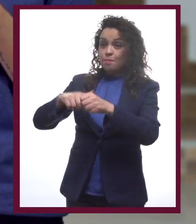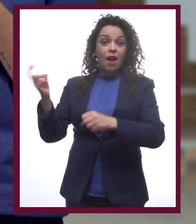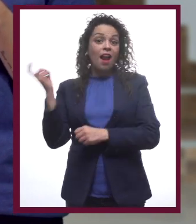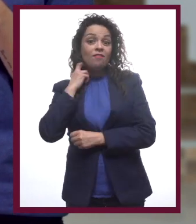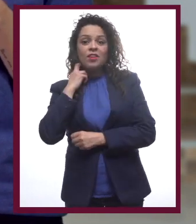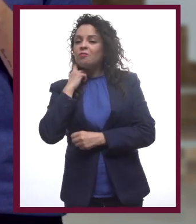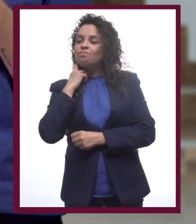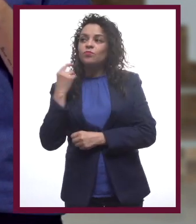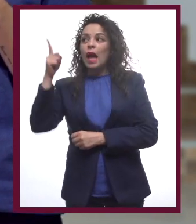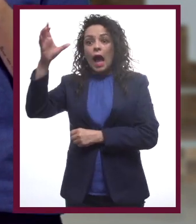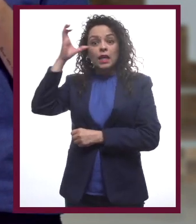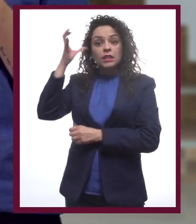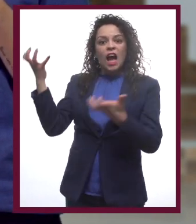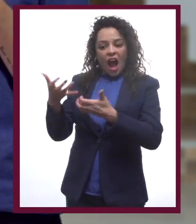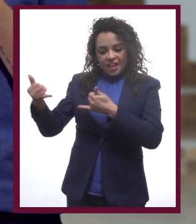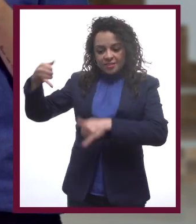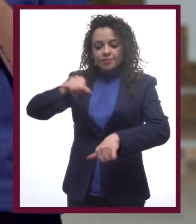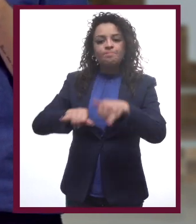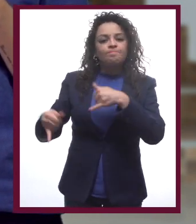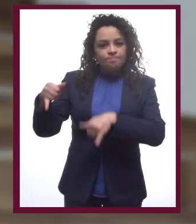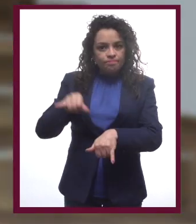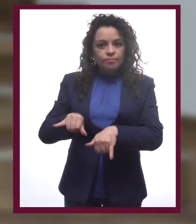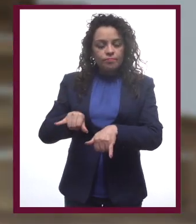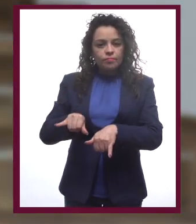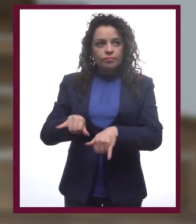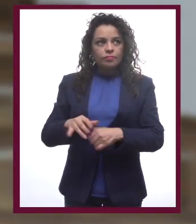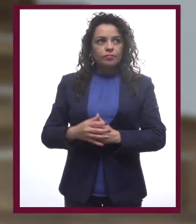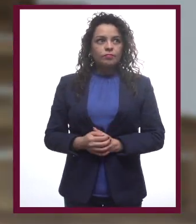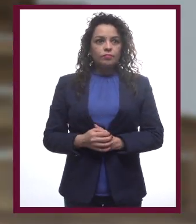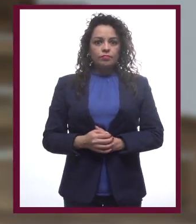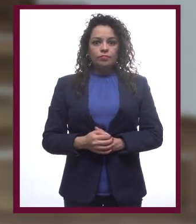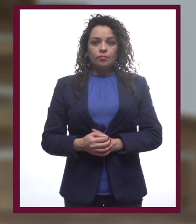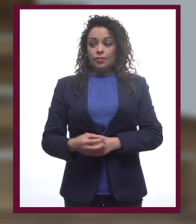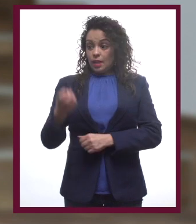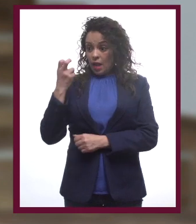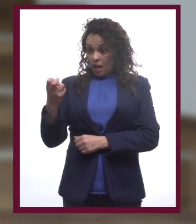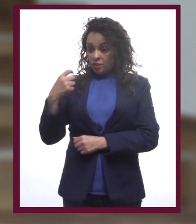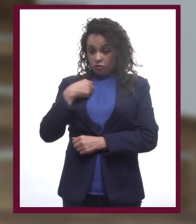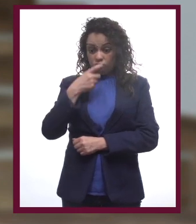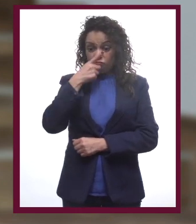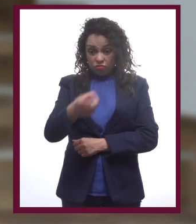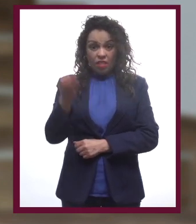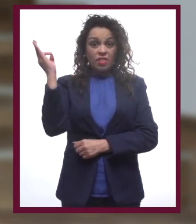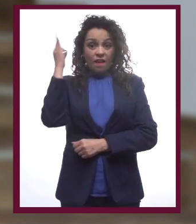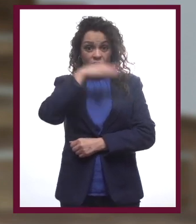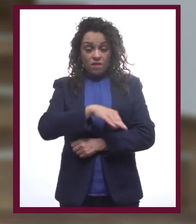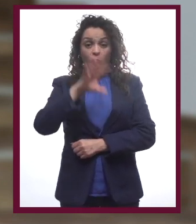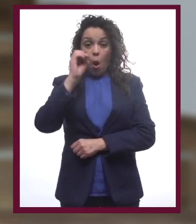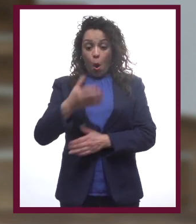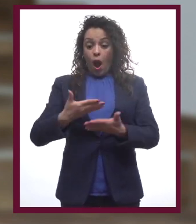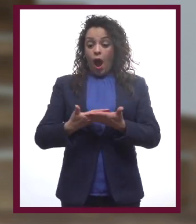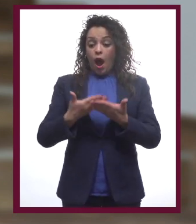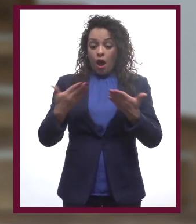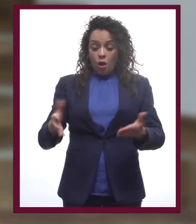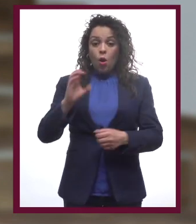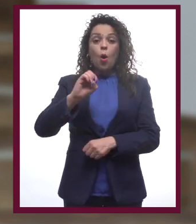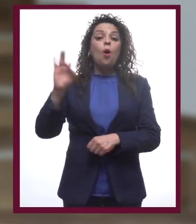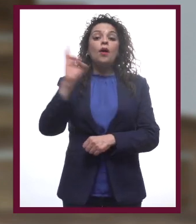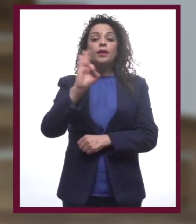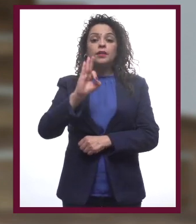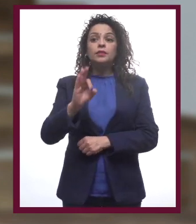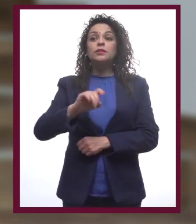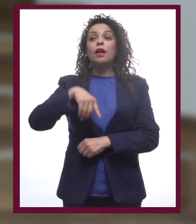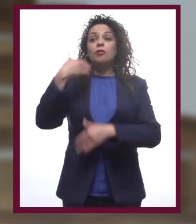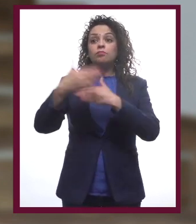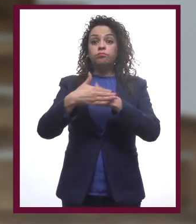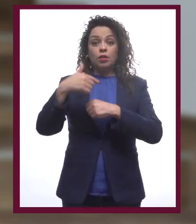de los murciélagos. China lo hizo. Si lo que digo hoy resulta ser falso, ahora o incluso después de mi